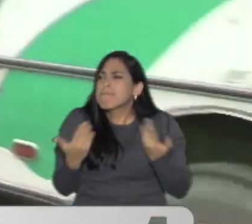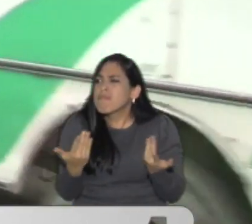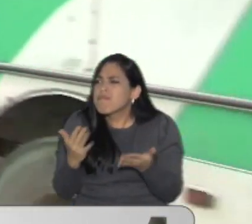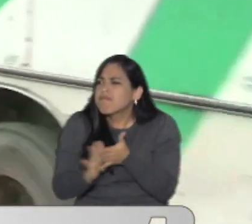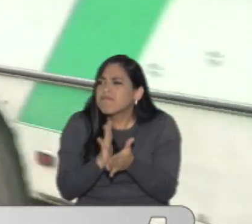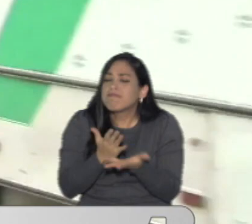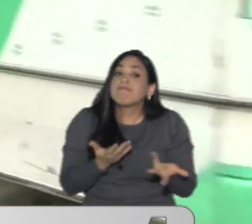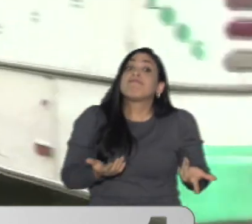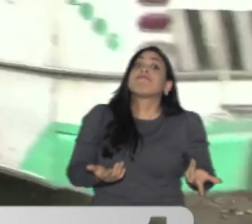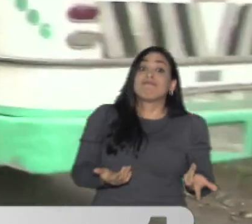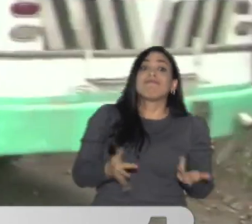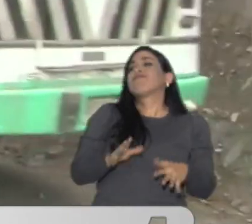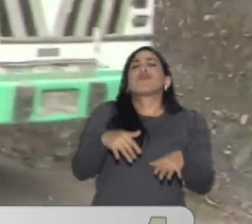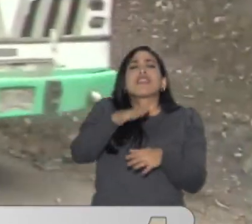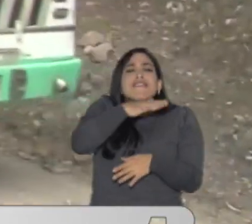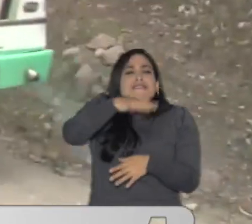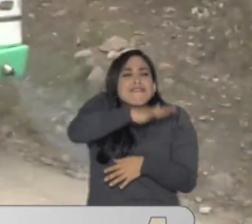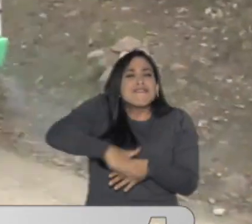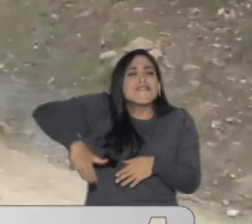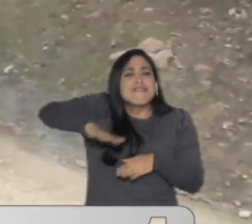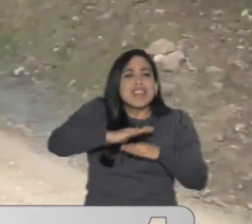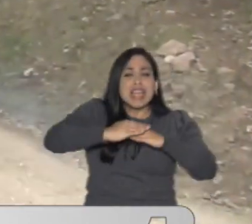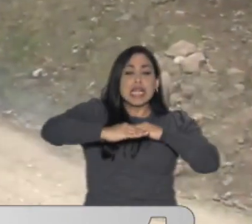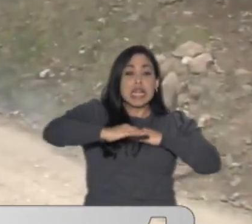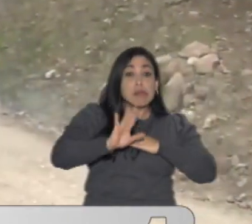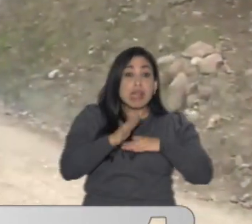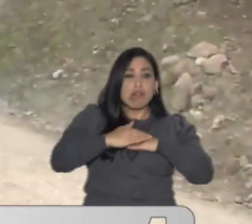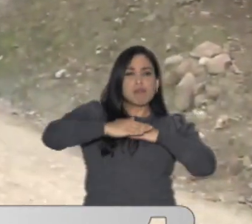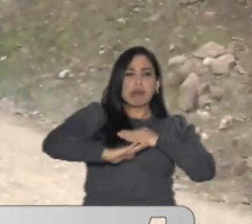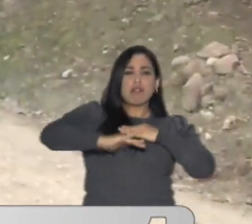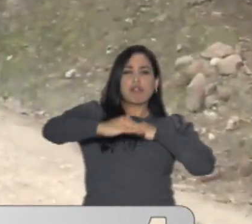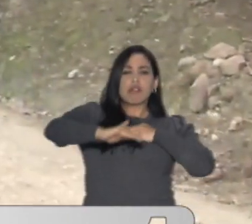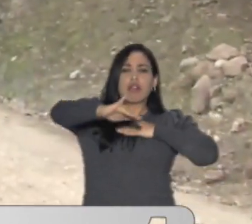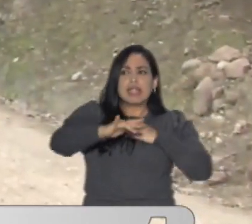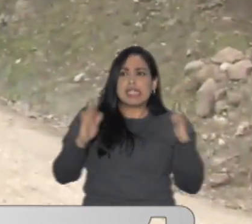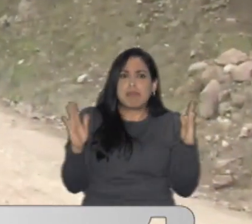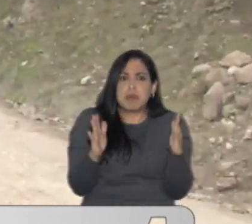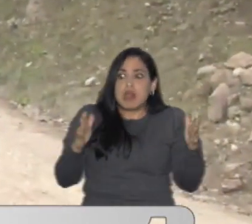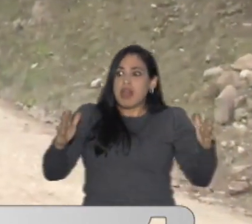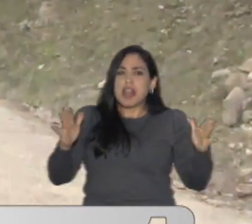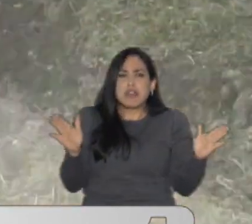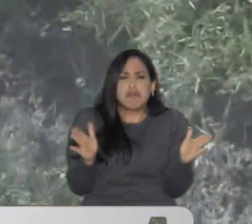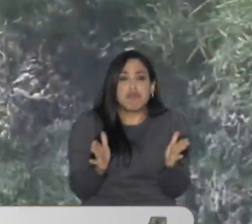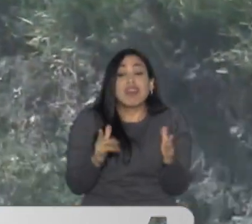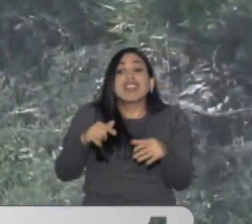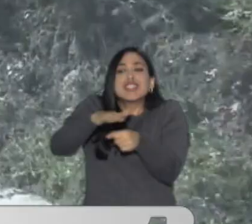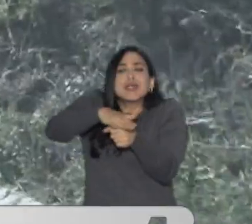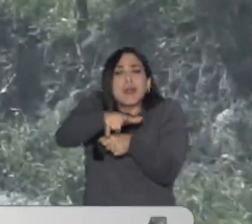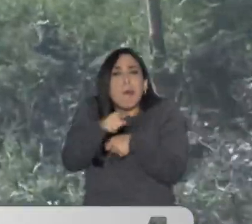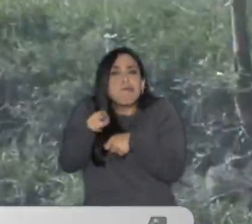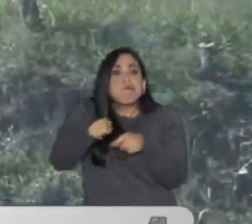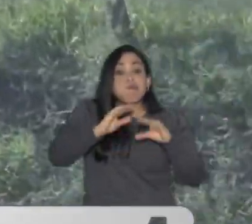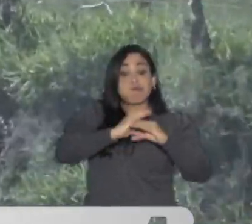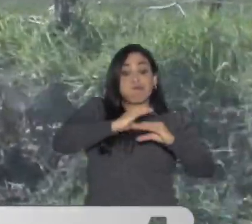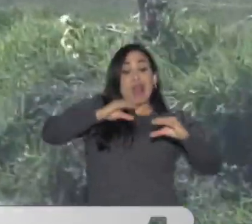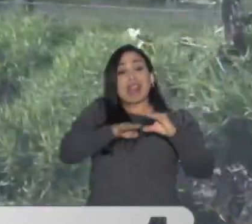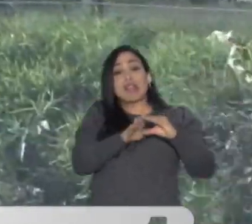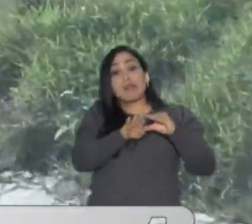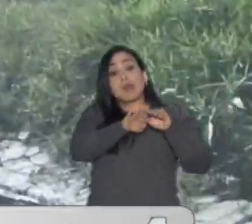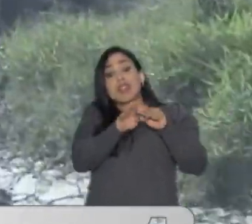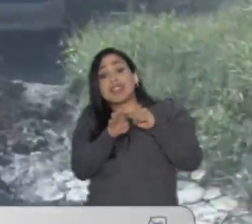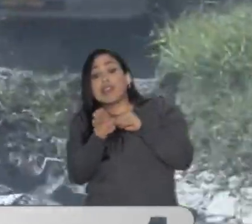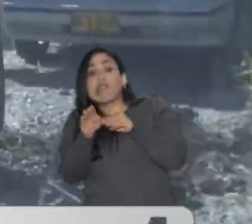Es una vía veredal, una vía destapada, bastante angosta. El sitio donde lamentablemente se sale de la vía